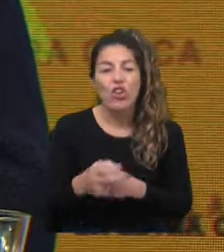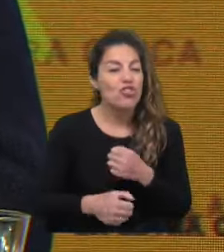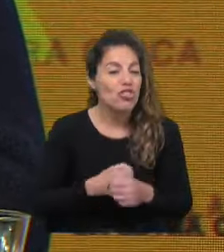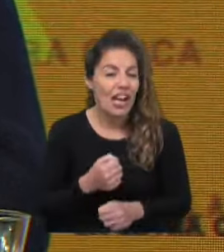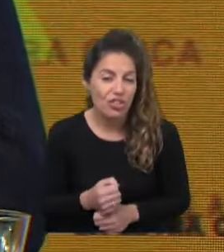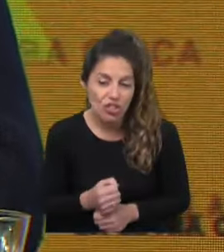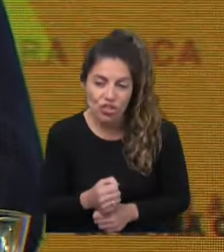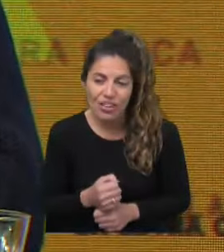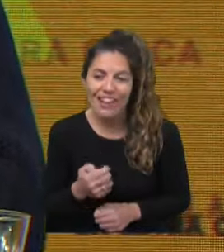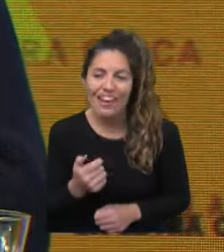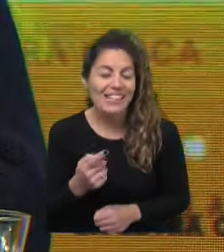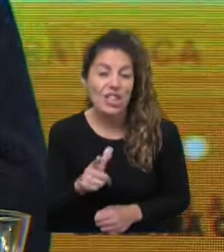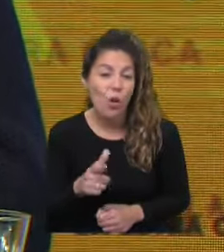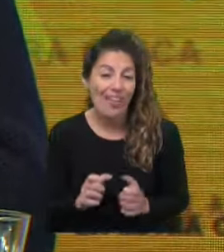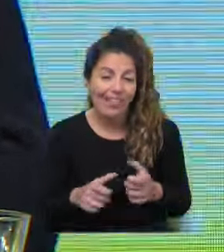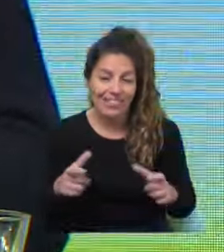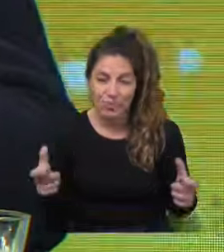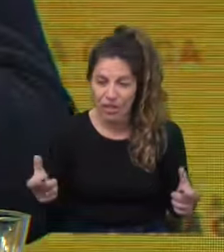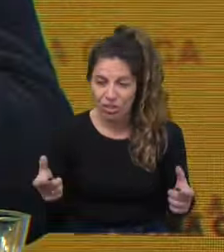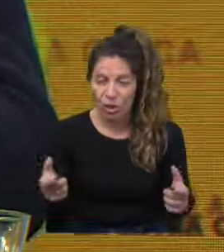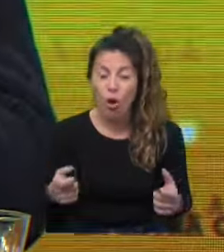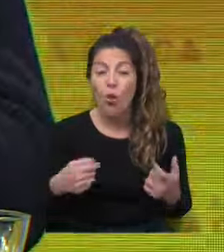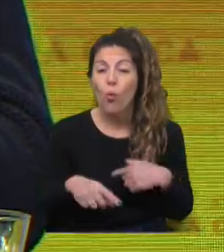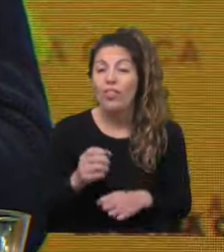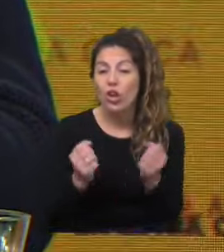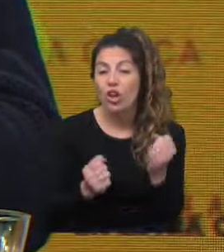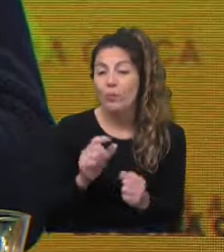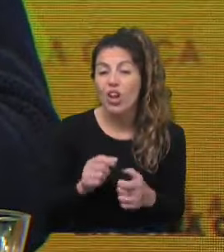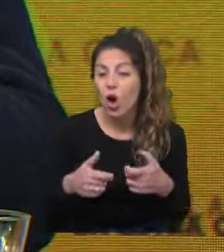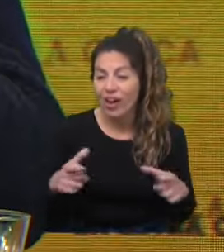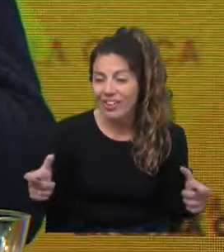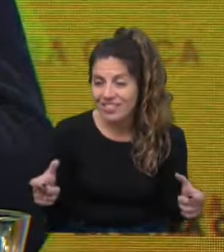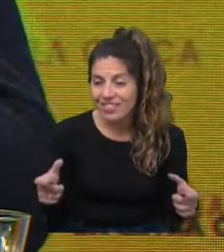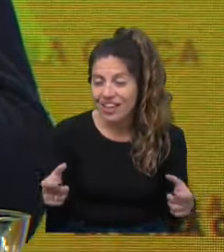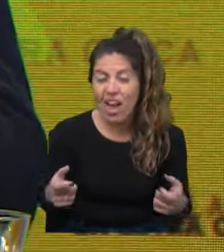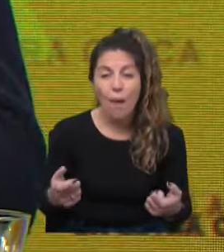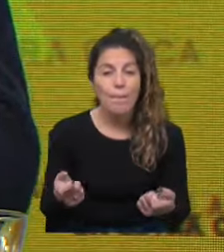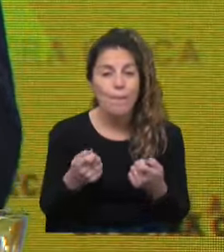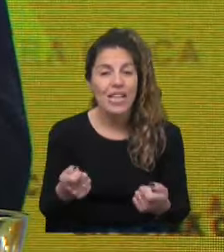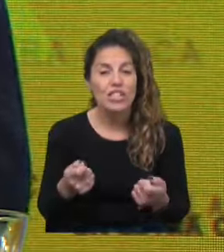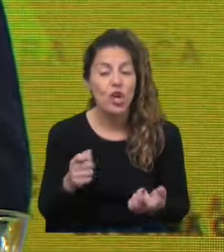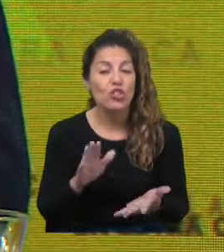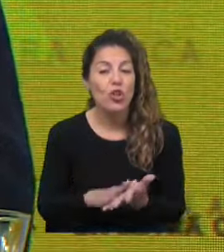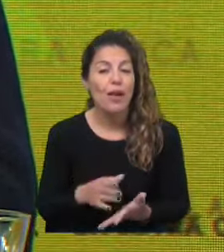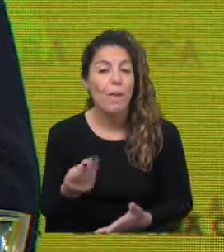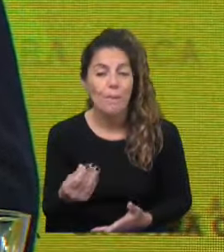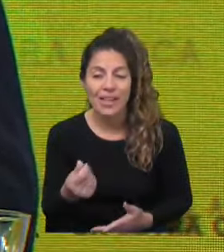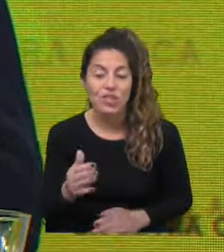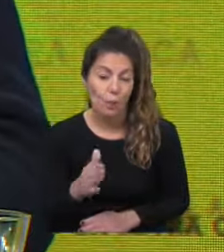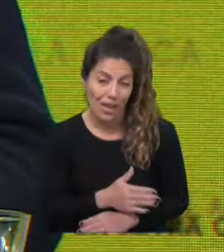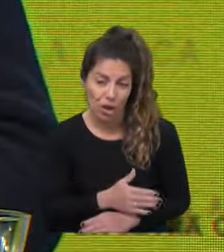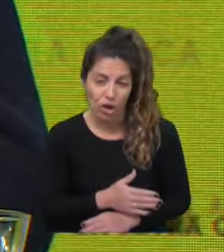2 años casi sin crecer. Cuando la economía no crece, la presión sobre los precios es